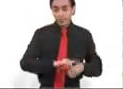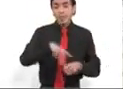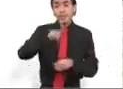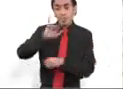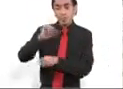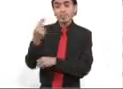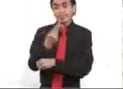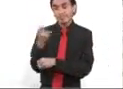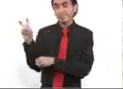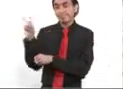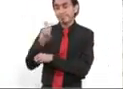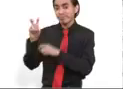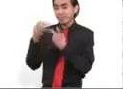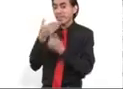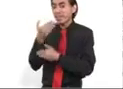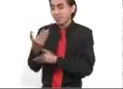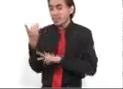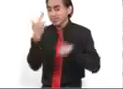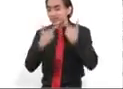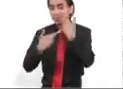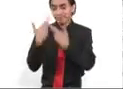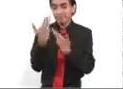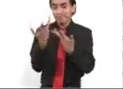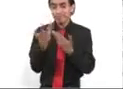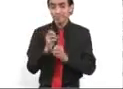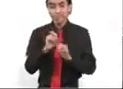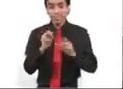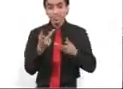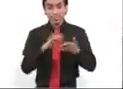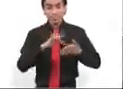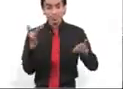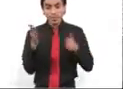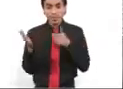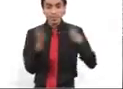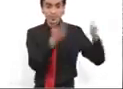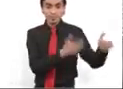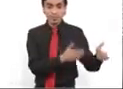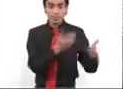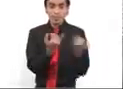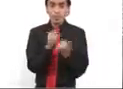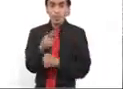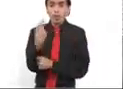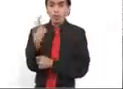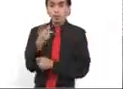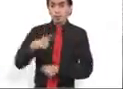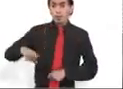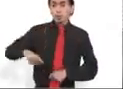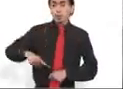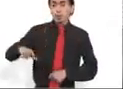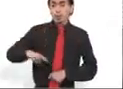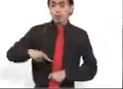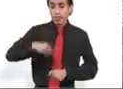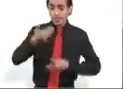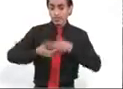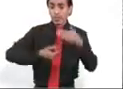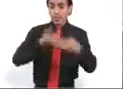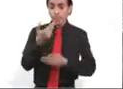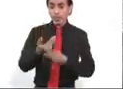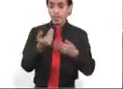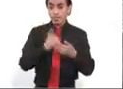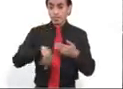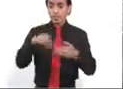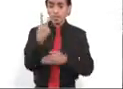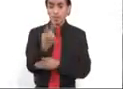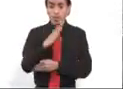buen estado. En todo caso, se revisaría. Ok, doctora, gracias. Sí. En otro tema, ¿qué avances tiene su gobierno en torno a estas dos muertes de esta